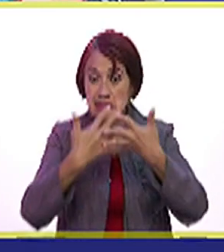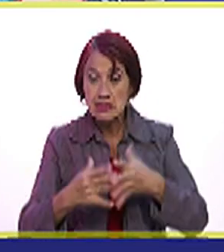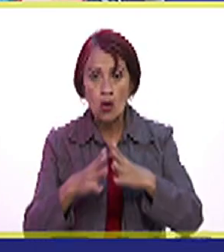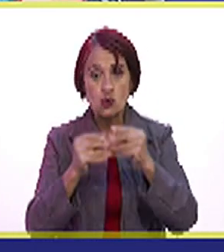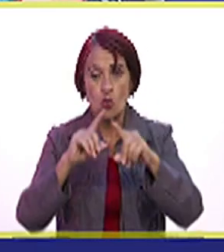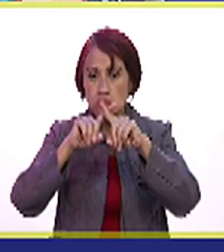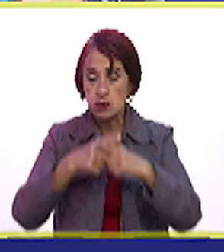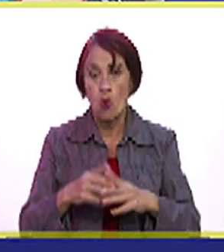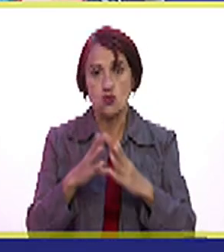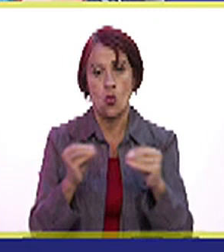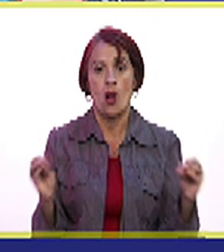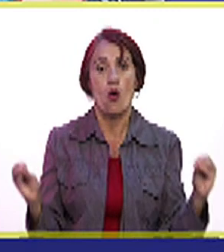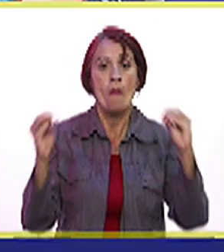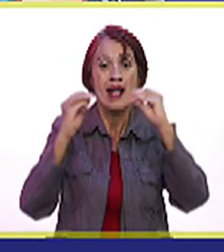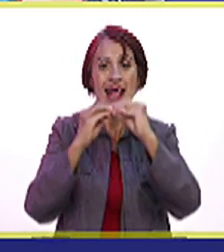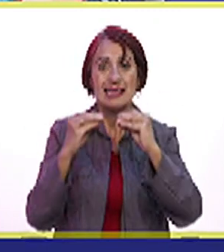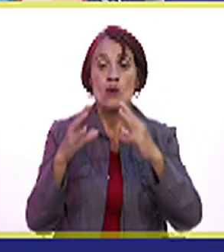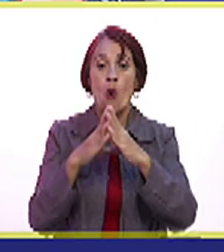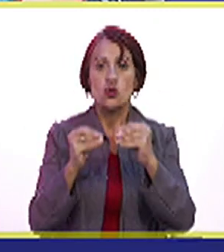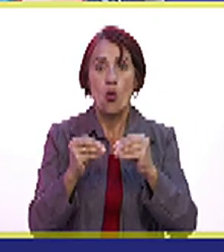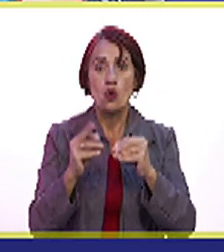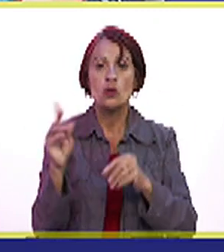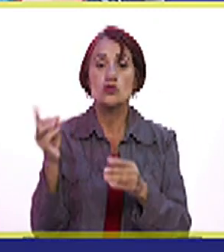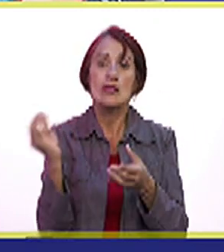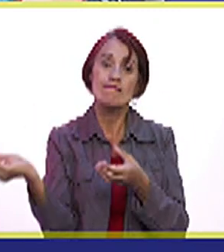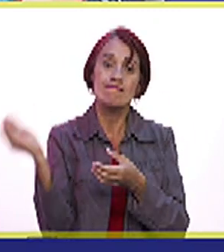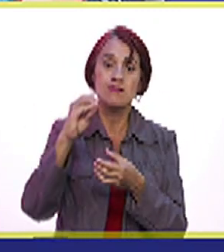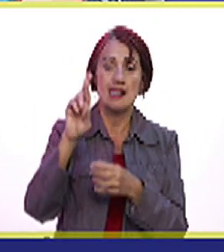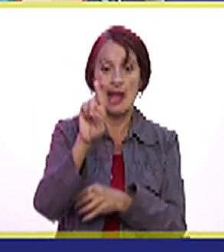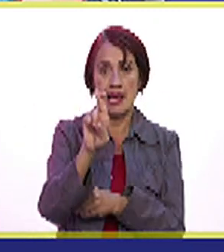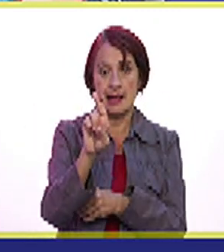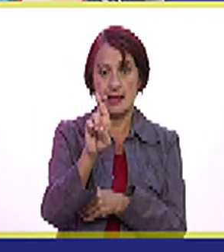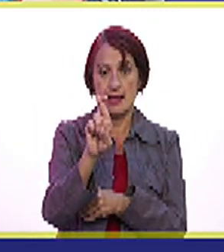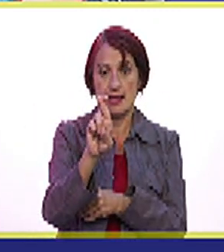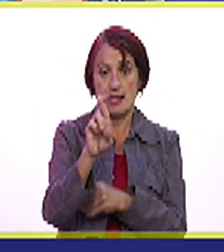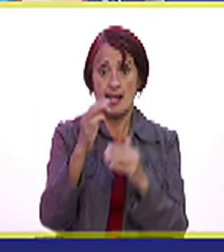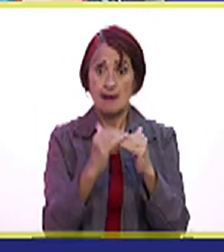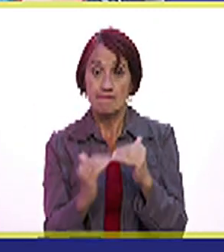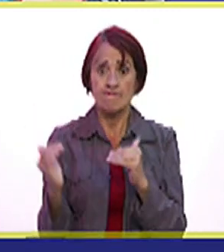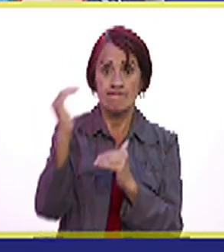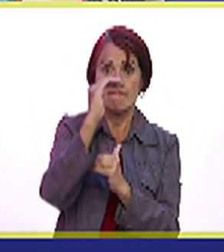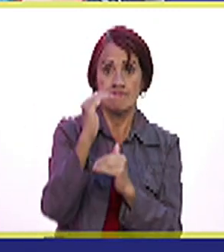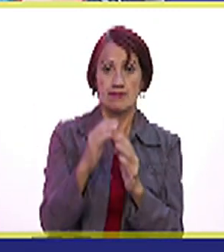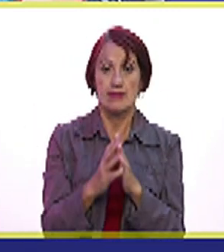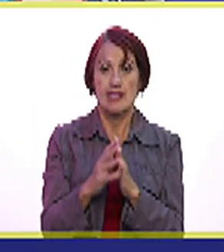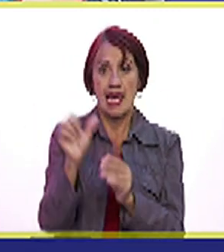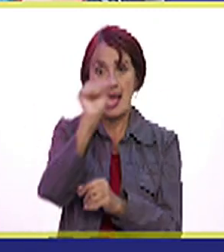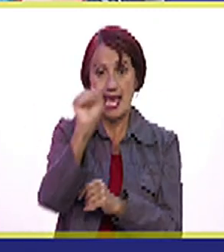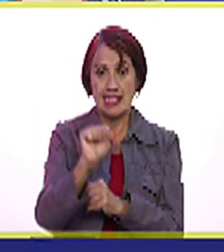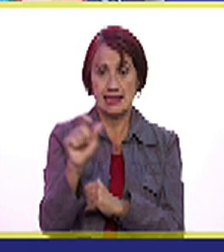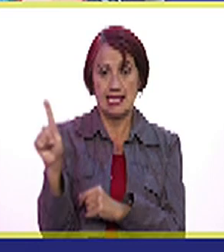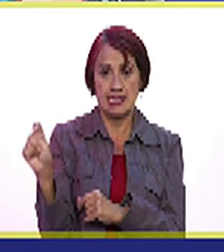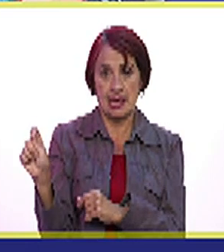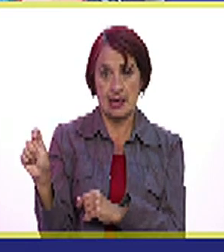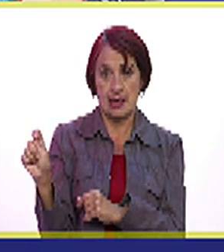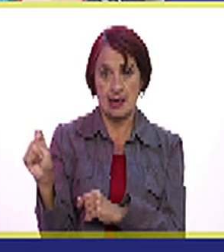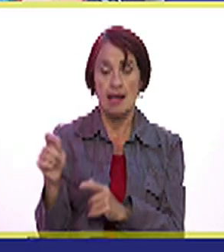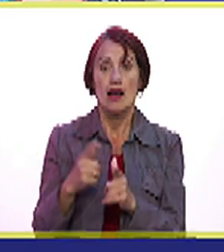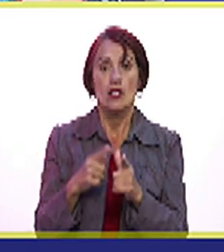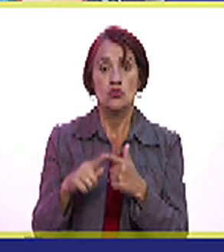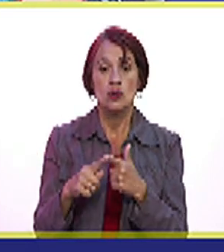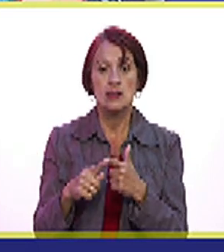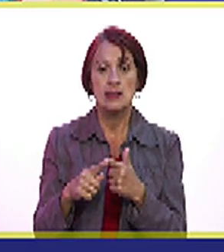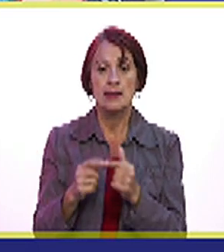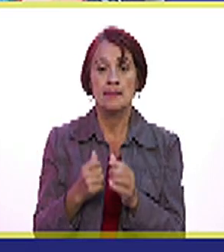el comparativo le agregamos solamente la R y para el superlativo le agregamos ST. En el caso de